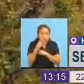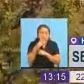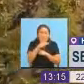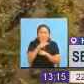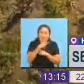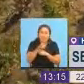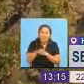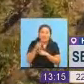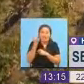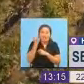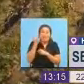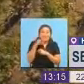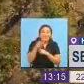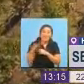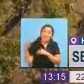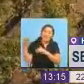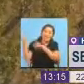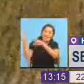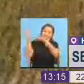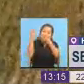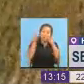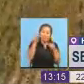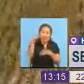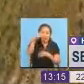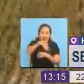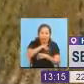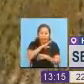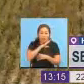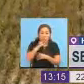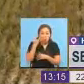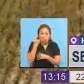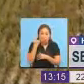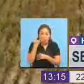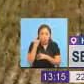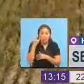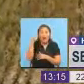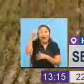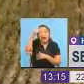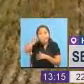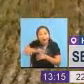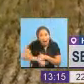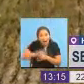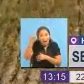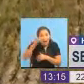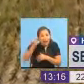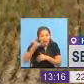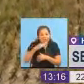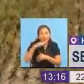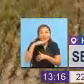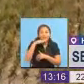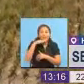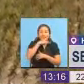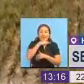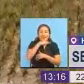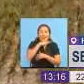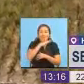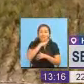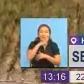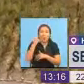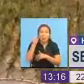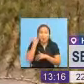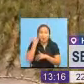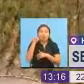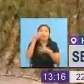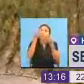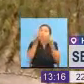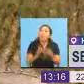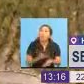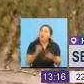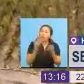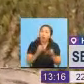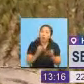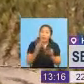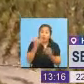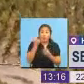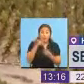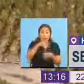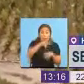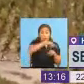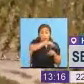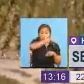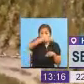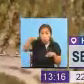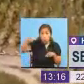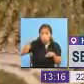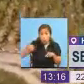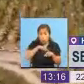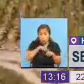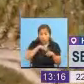ya está entrando a Jujuy a decir, el vino de Jujuy existe y tiene una altísima calidad. Acá tenemos 2,5 hectáreas en